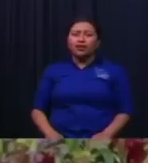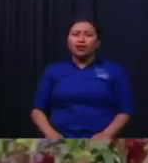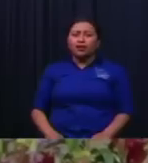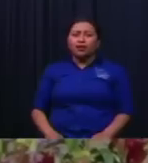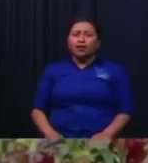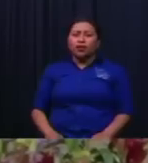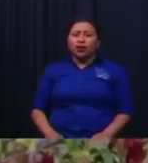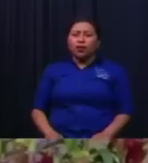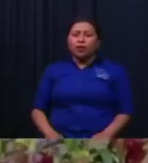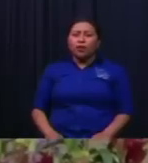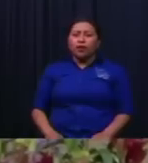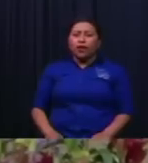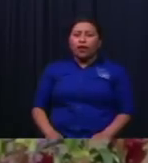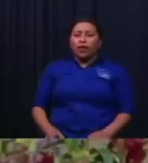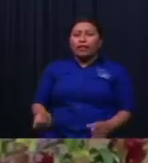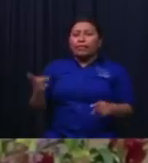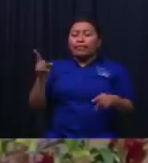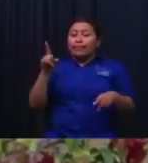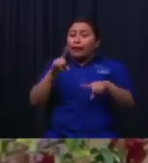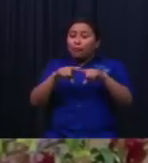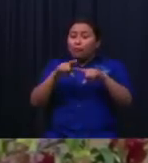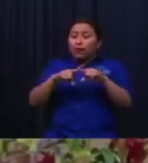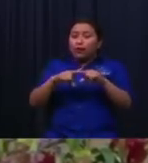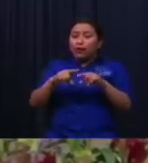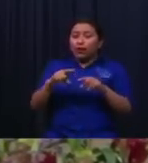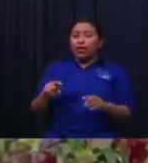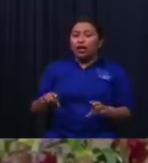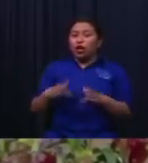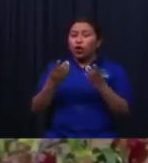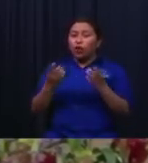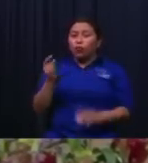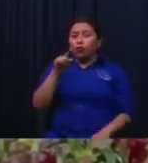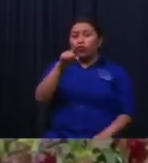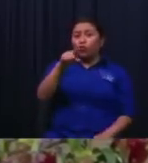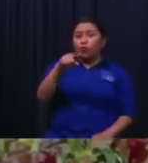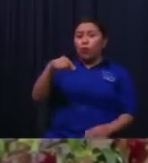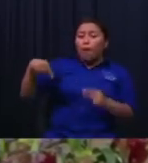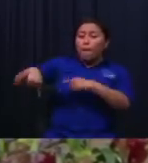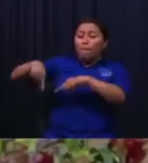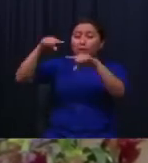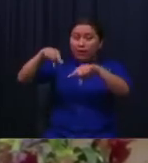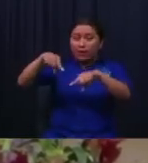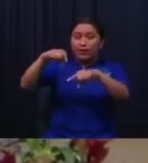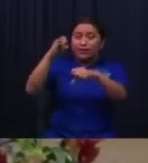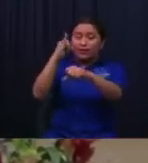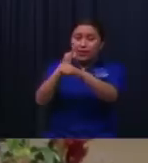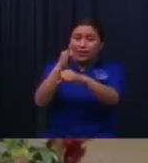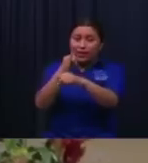¿Cómo venimos? ¿A qué le dimos lugar? ¿Con nuestra boca?